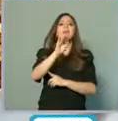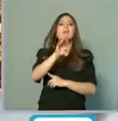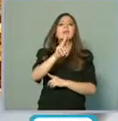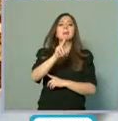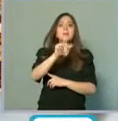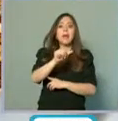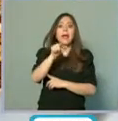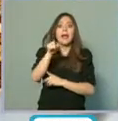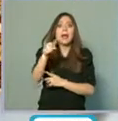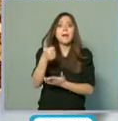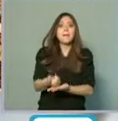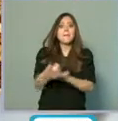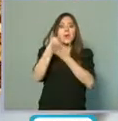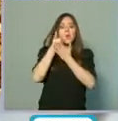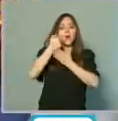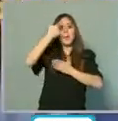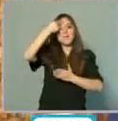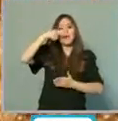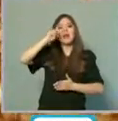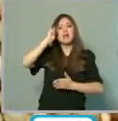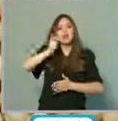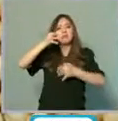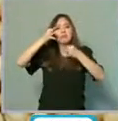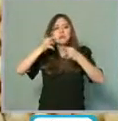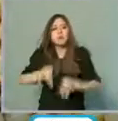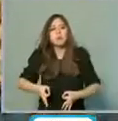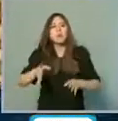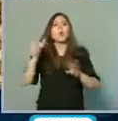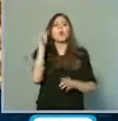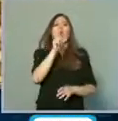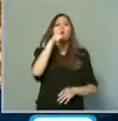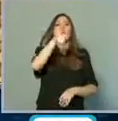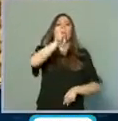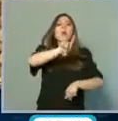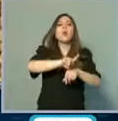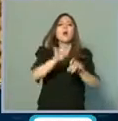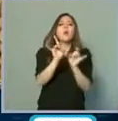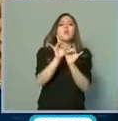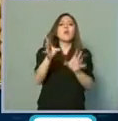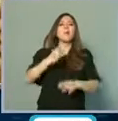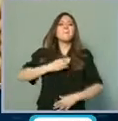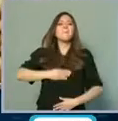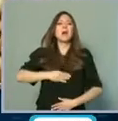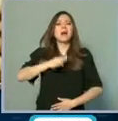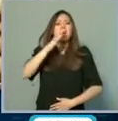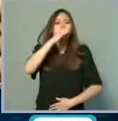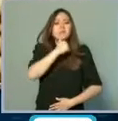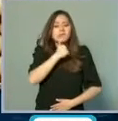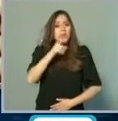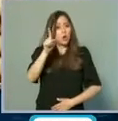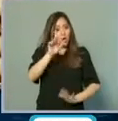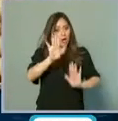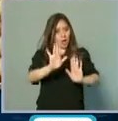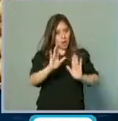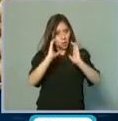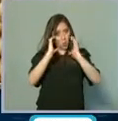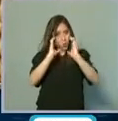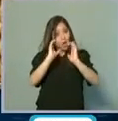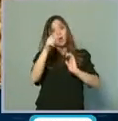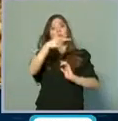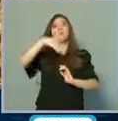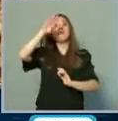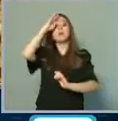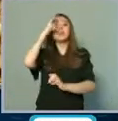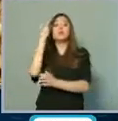nos va a ayudar para muchas cuestiones, por ejemplo, en casos de estreñimiento. O sea, ojo, no nada más lo tenemos que comer bajo estas circunstancias que estoy describiendo,